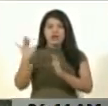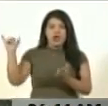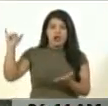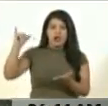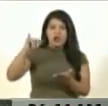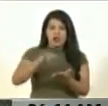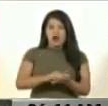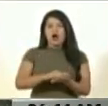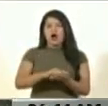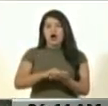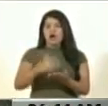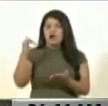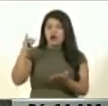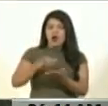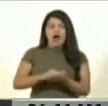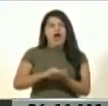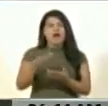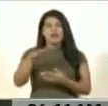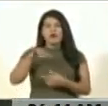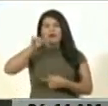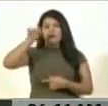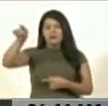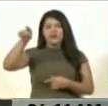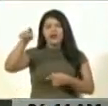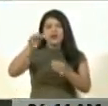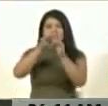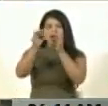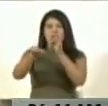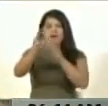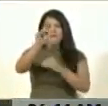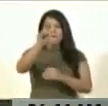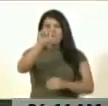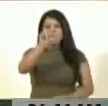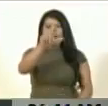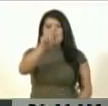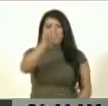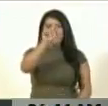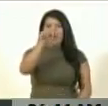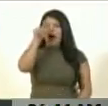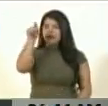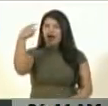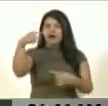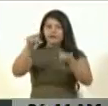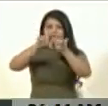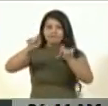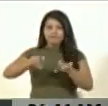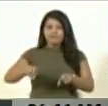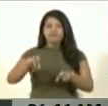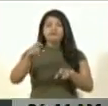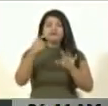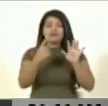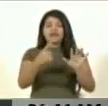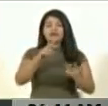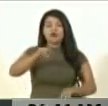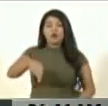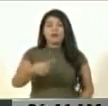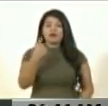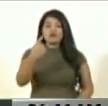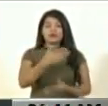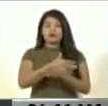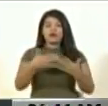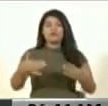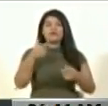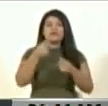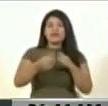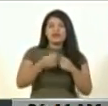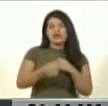avión procedente de la isla de Malta, donde viene el cargamento de 6.1 millones de piezas de billetes de 2.000 y